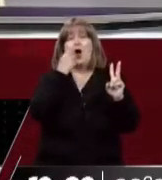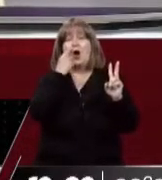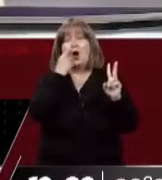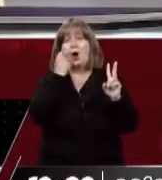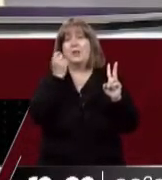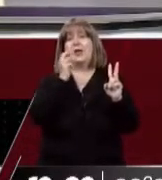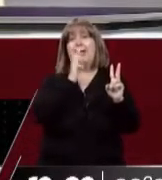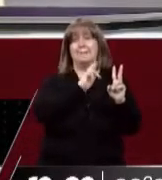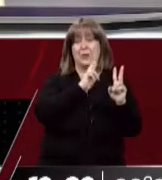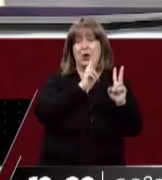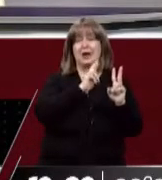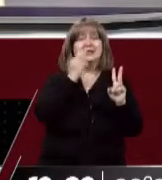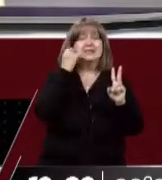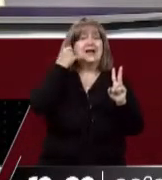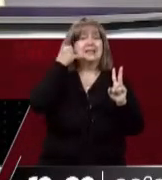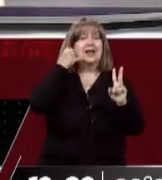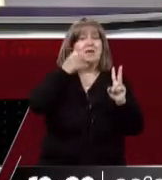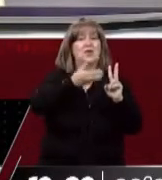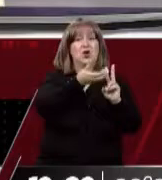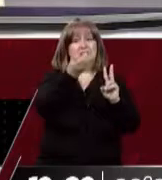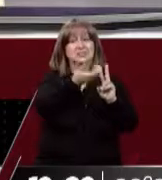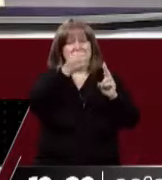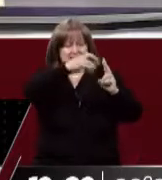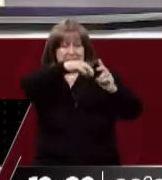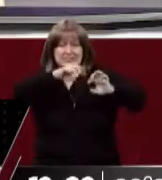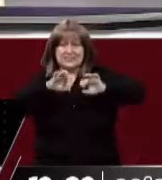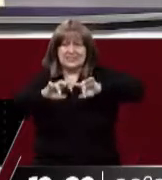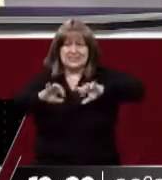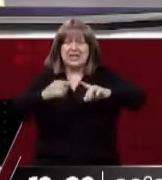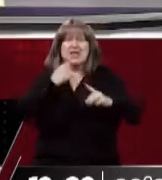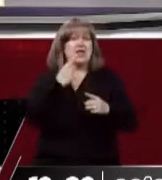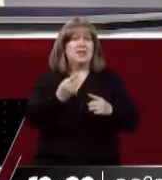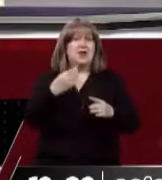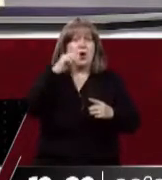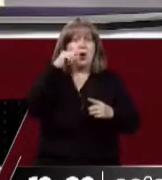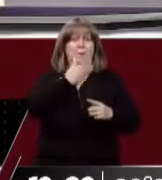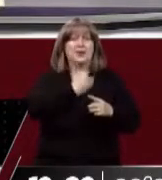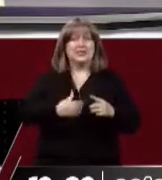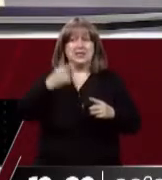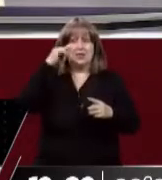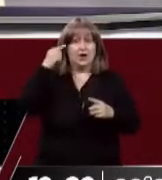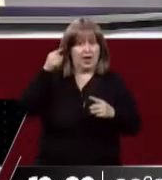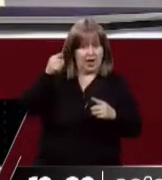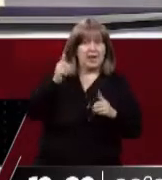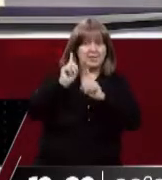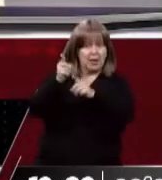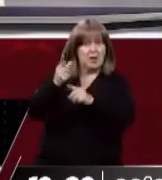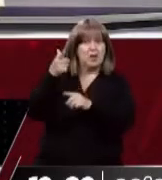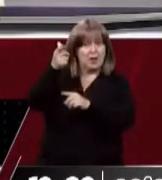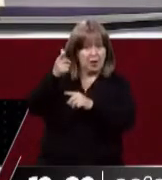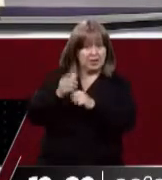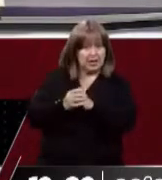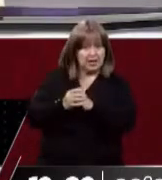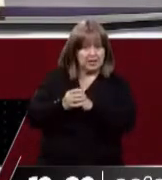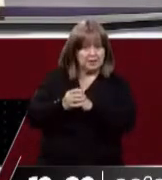horas el próximo objetivo de un atentado iba a ser el exactamente y esto da una gravedad muy